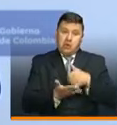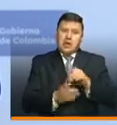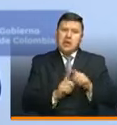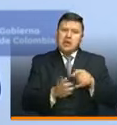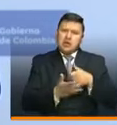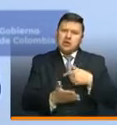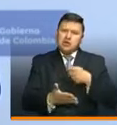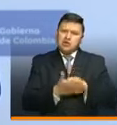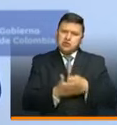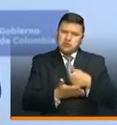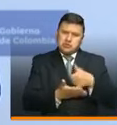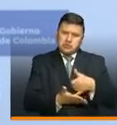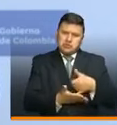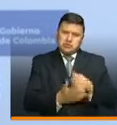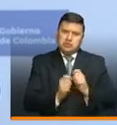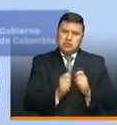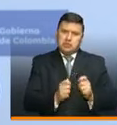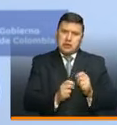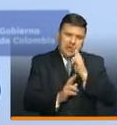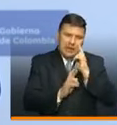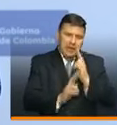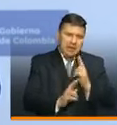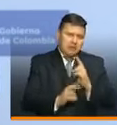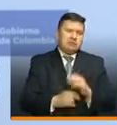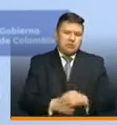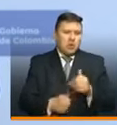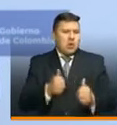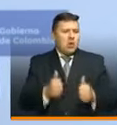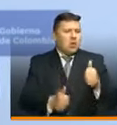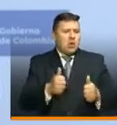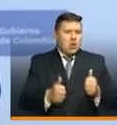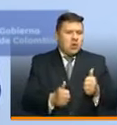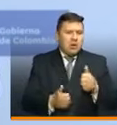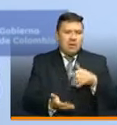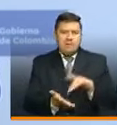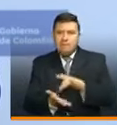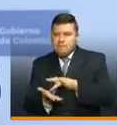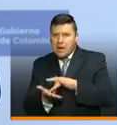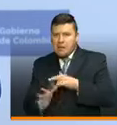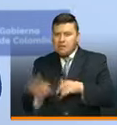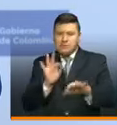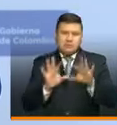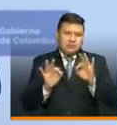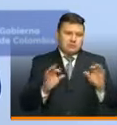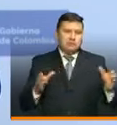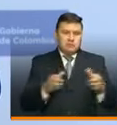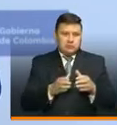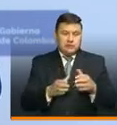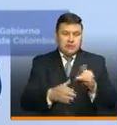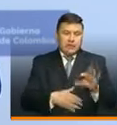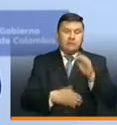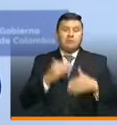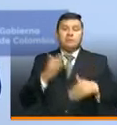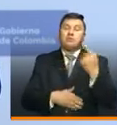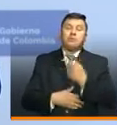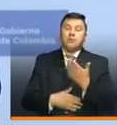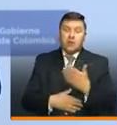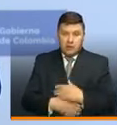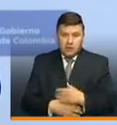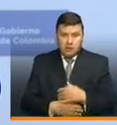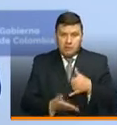diferentes socios, que van a ir entregando o reconociendo cuáles han sido las participaciones seleccionadas. Vamos a empezar con